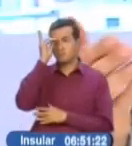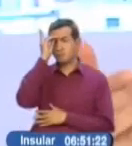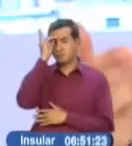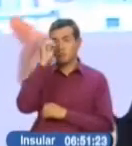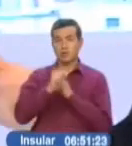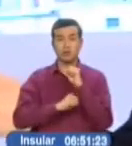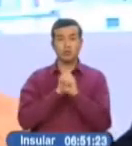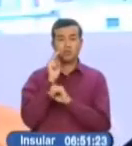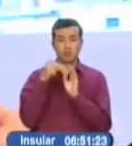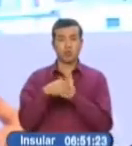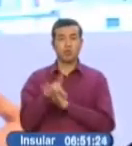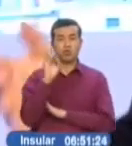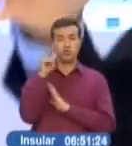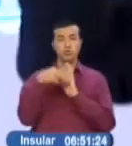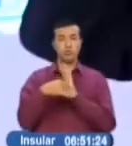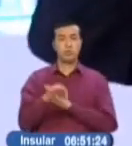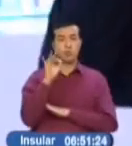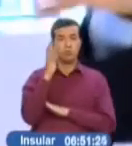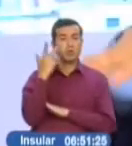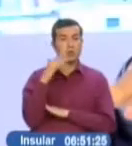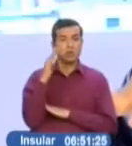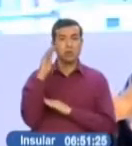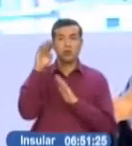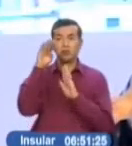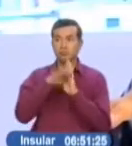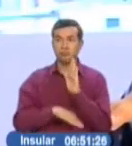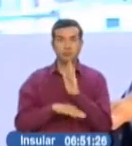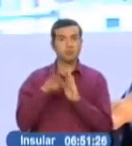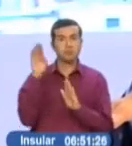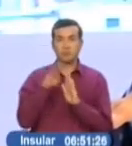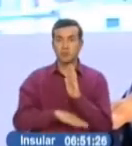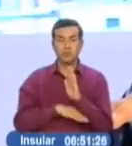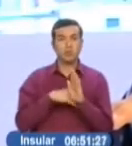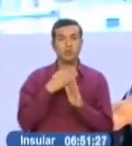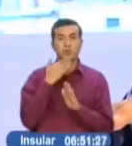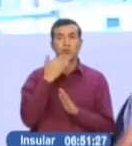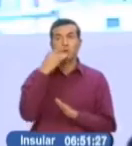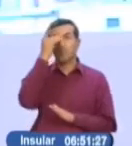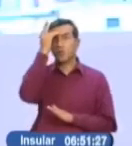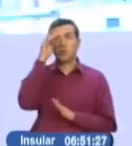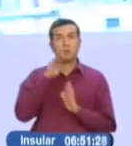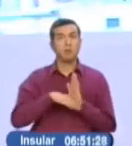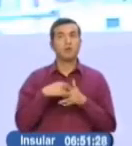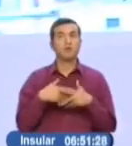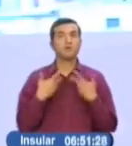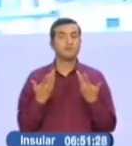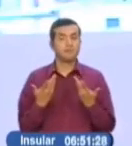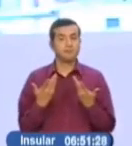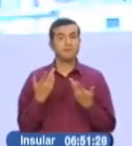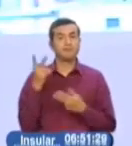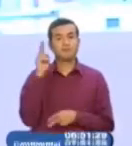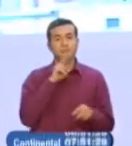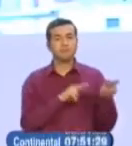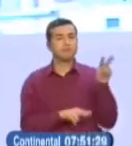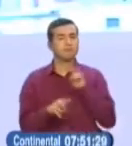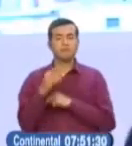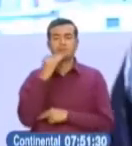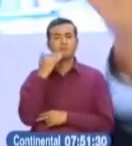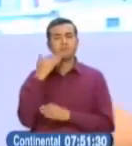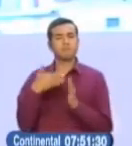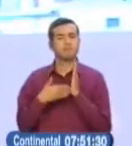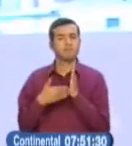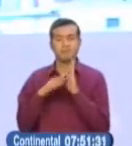el 2008-2009, logró una reducción sustantiva del peso de su deuda, que es justamente examinado como un